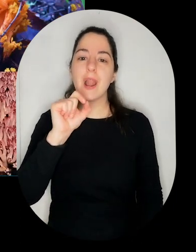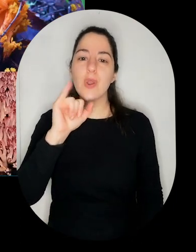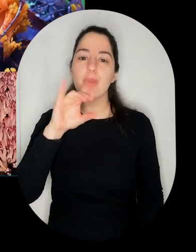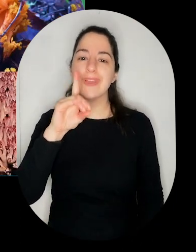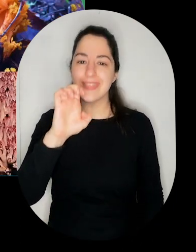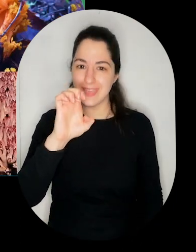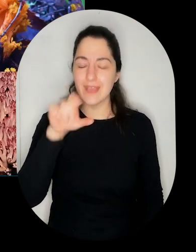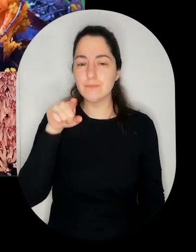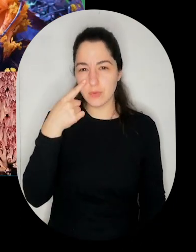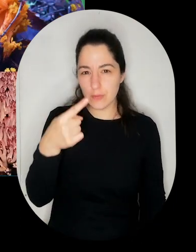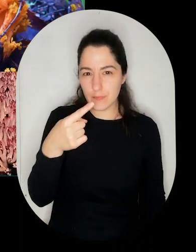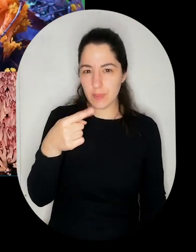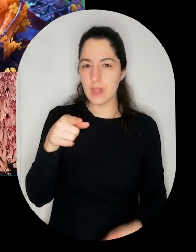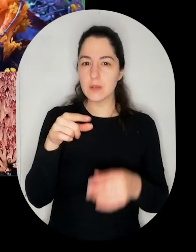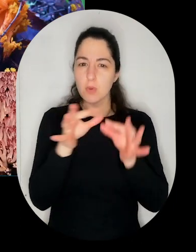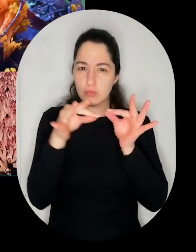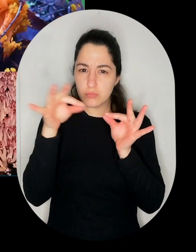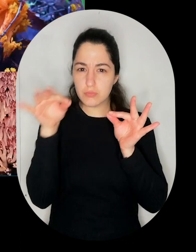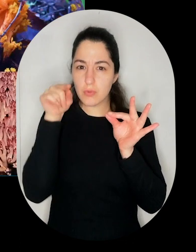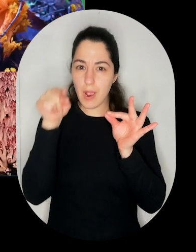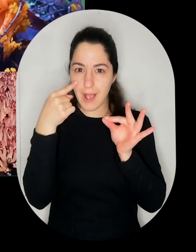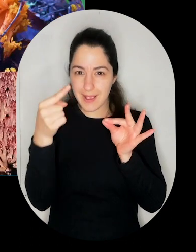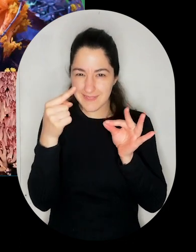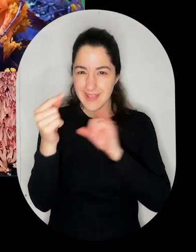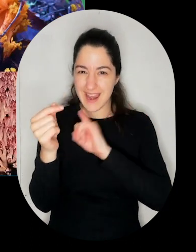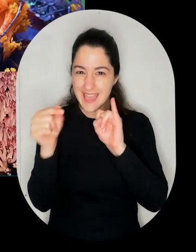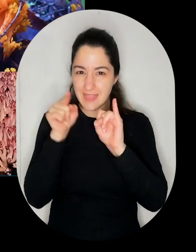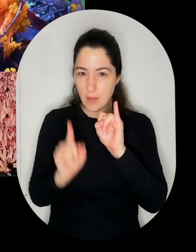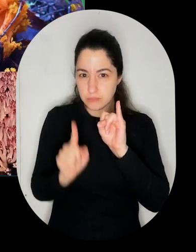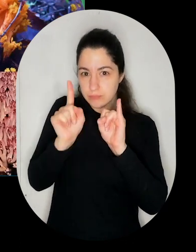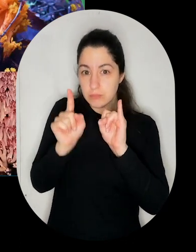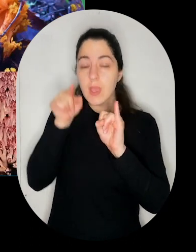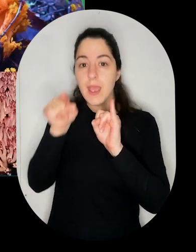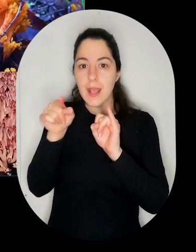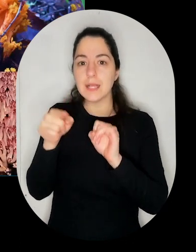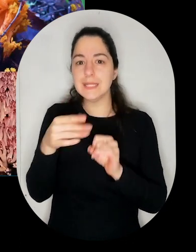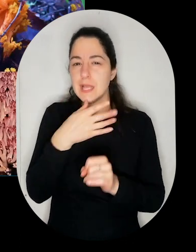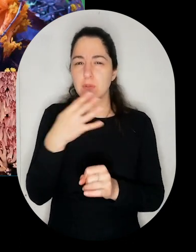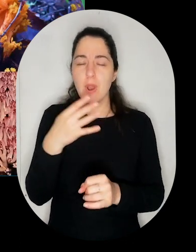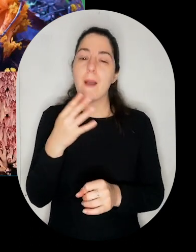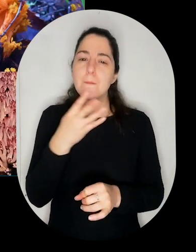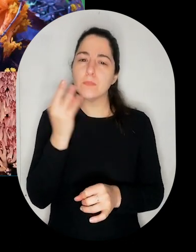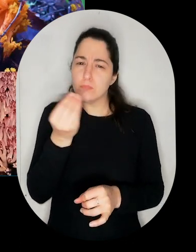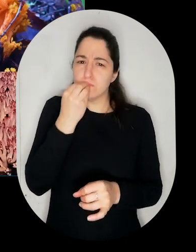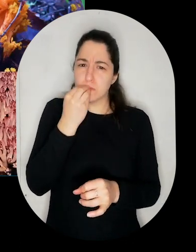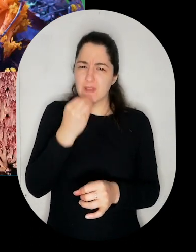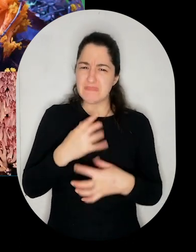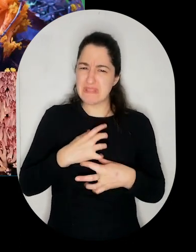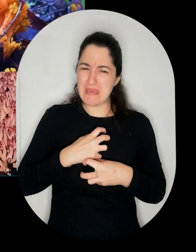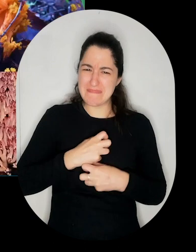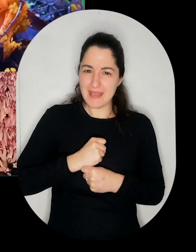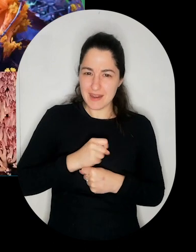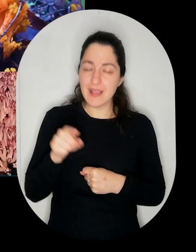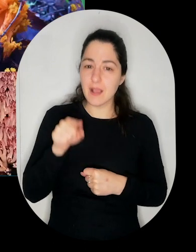como Pheoclavulina fláccida, que se asocia a coníferas, que lo vemos ahí en la esquina superior izquierda, que es muy amarga al probarla en forma cruda,